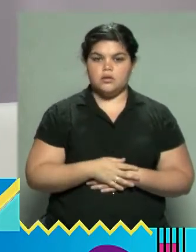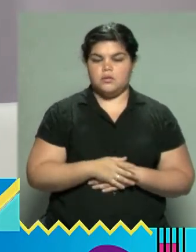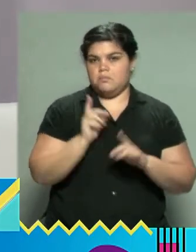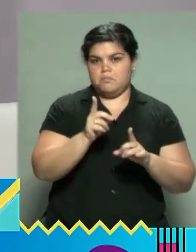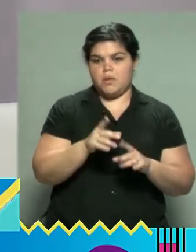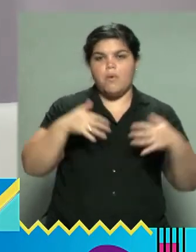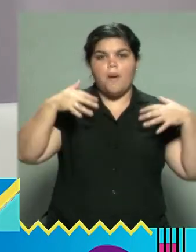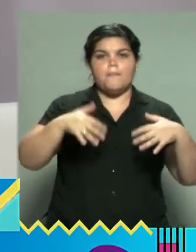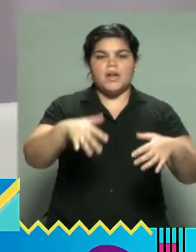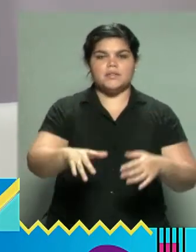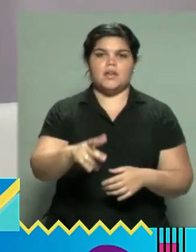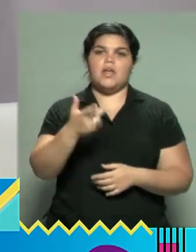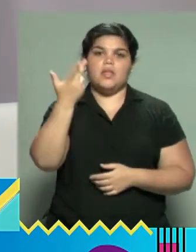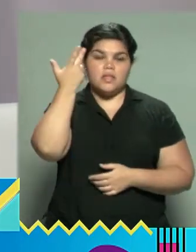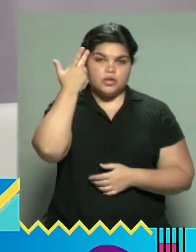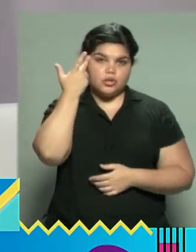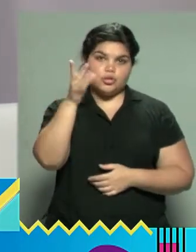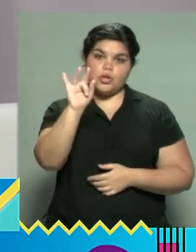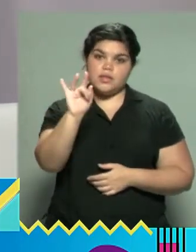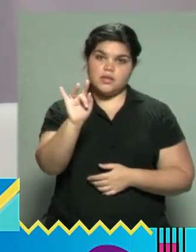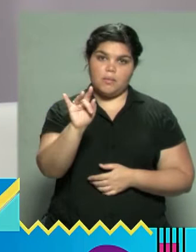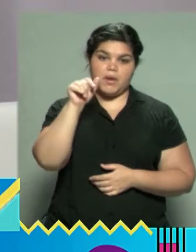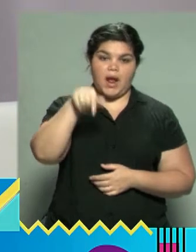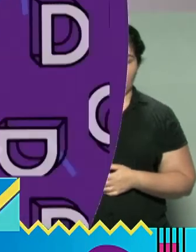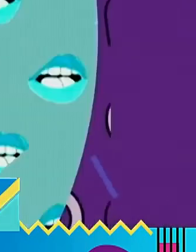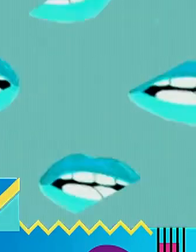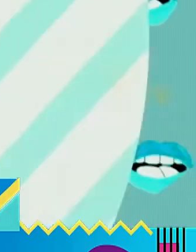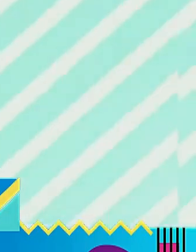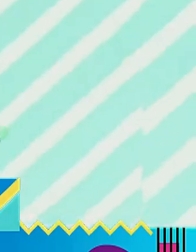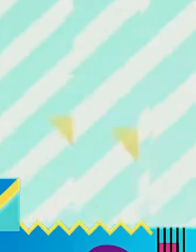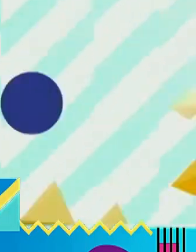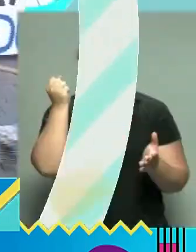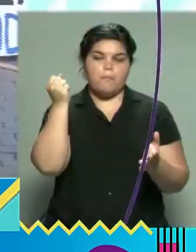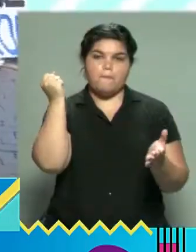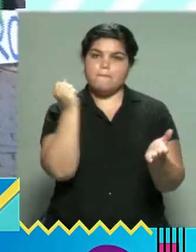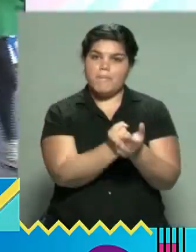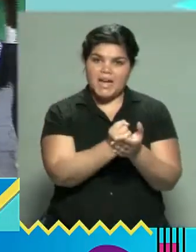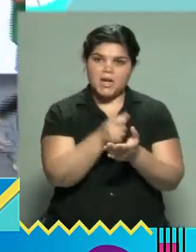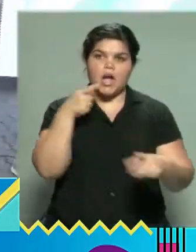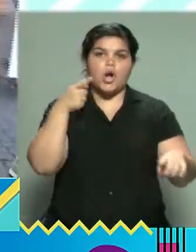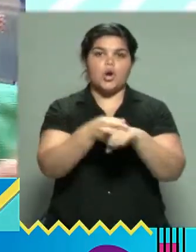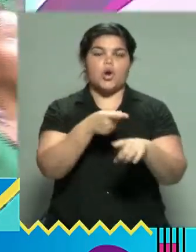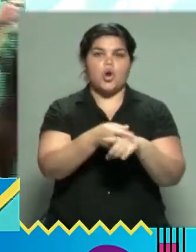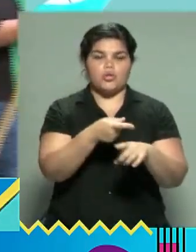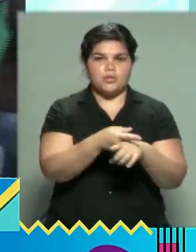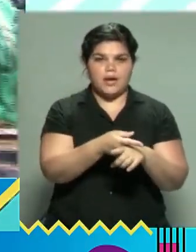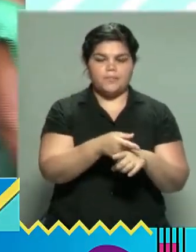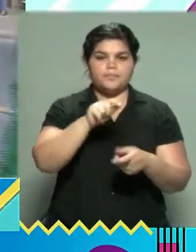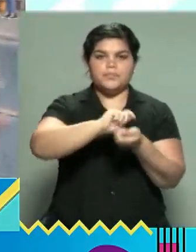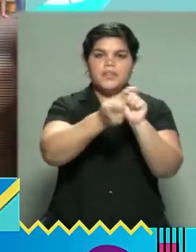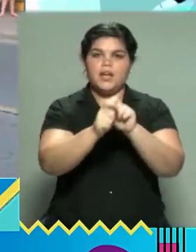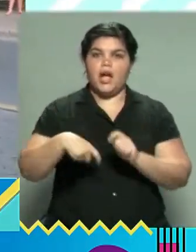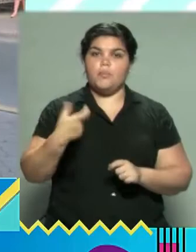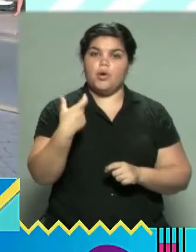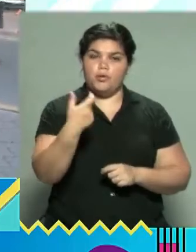del 18 de diciembre, que para nosotros abrió un punto de inflexión en la Argentina, en contra de la reforma previsional, muchos trabajadores